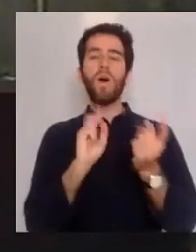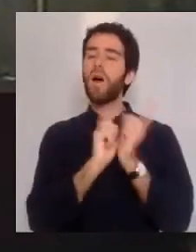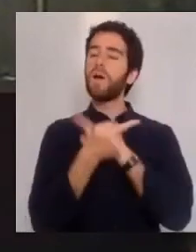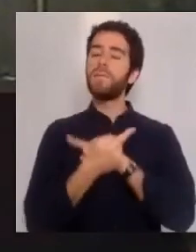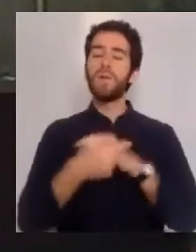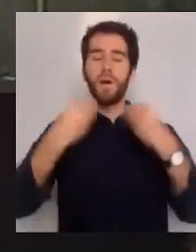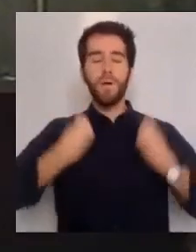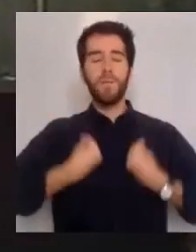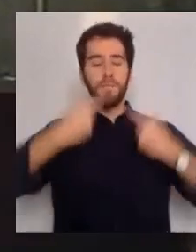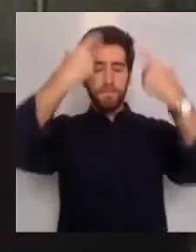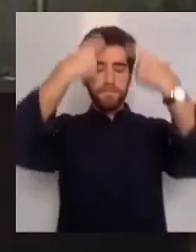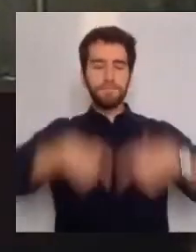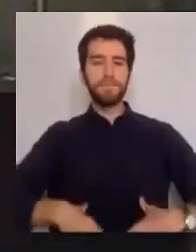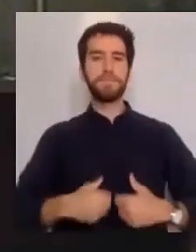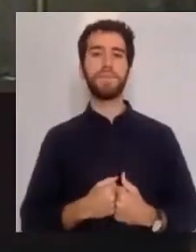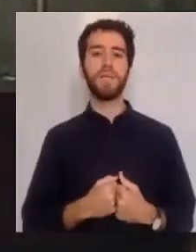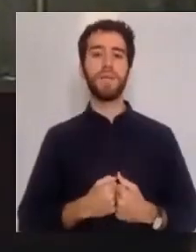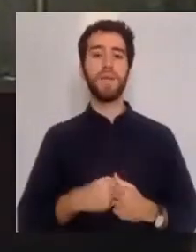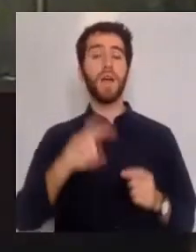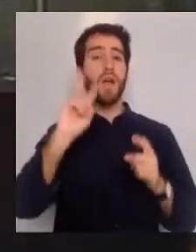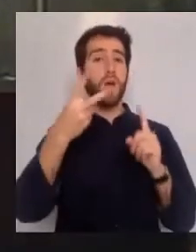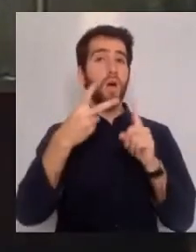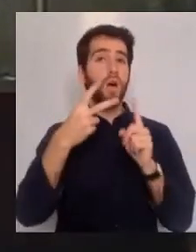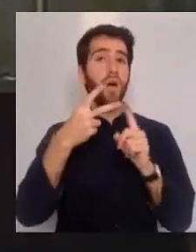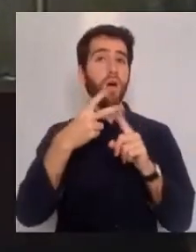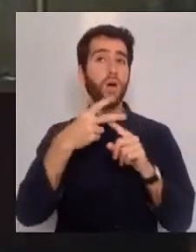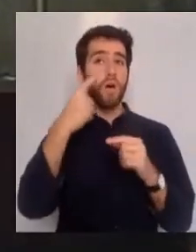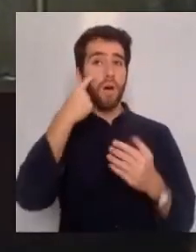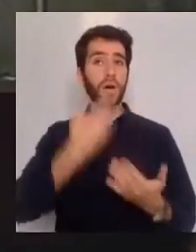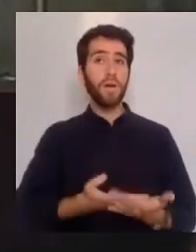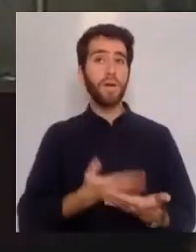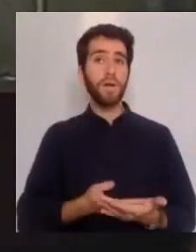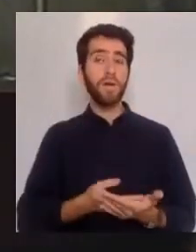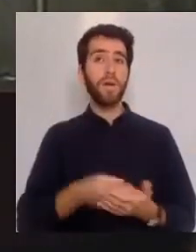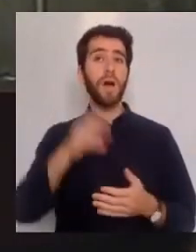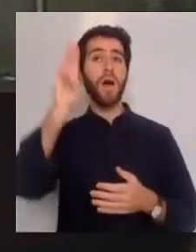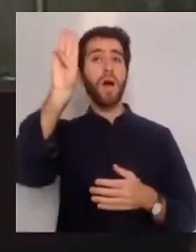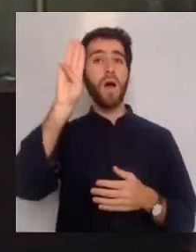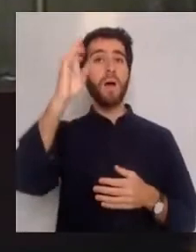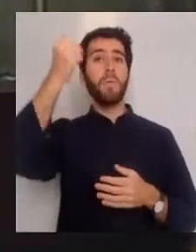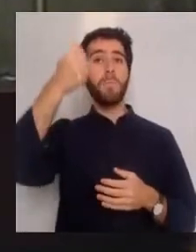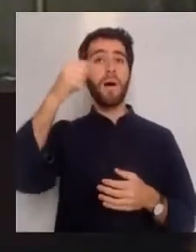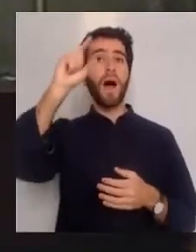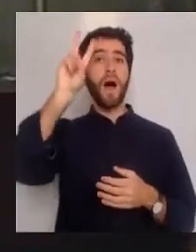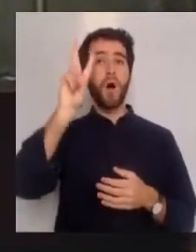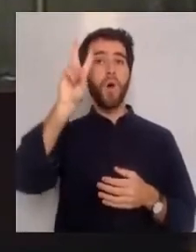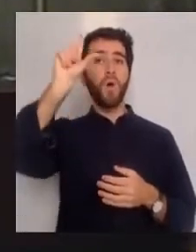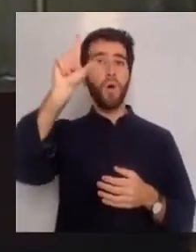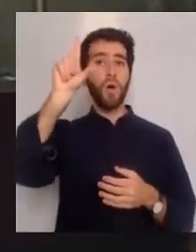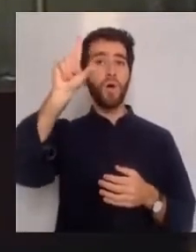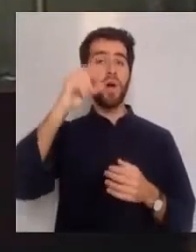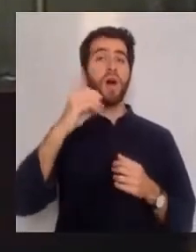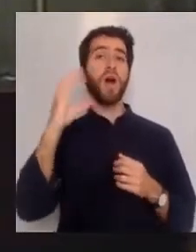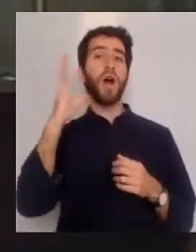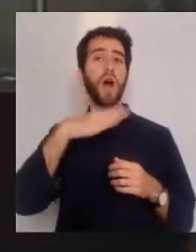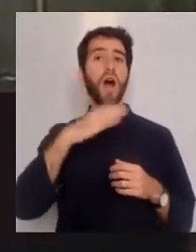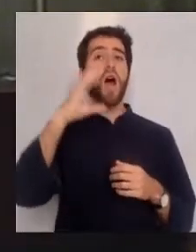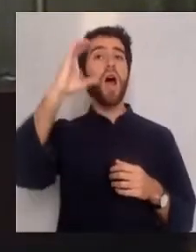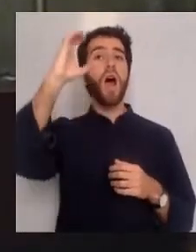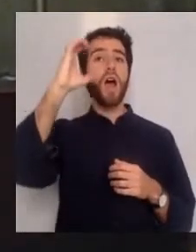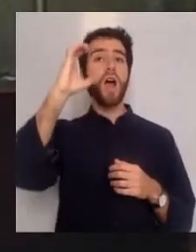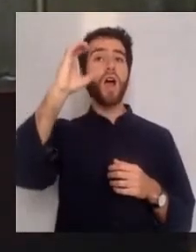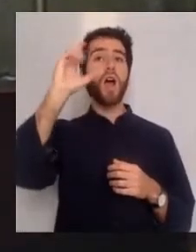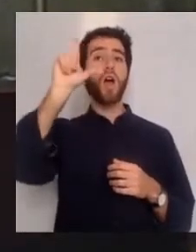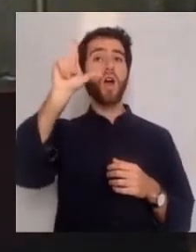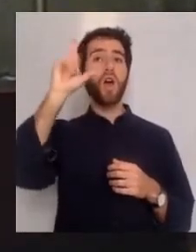vida. El otro testimonio, Paul Claudel, un diplomático y poeta